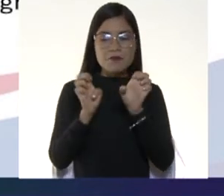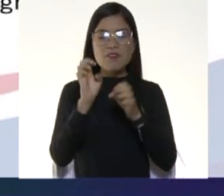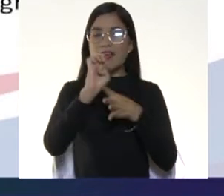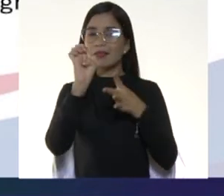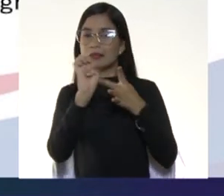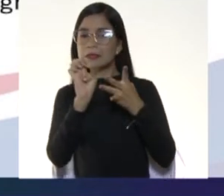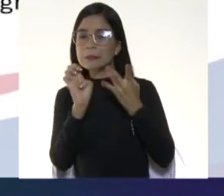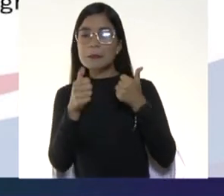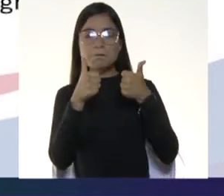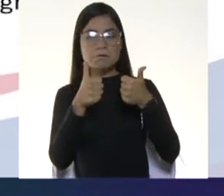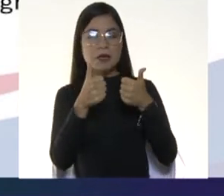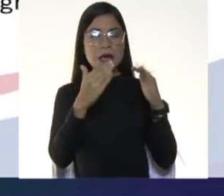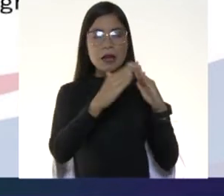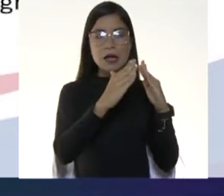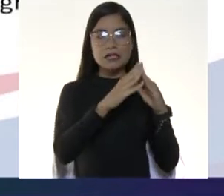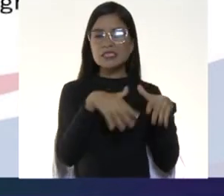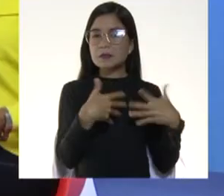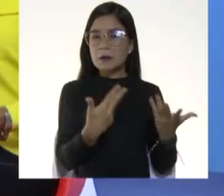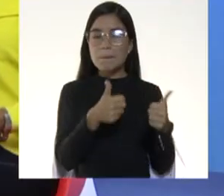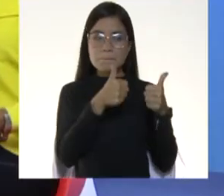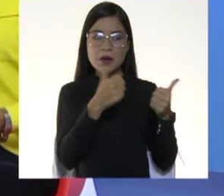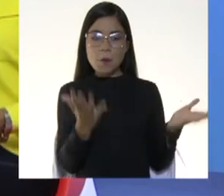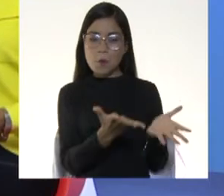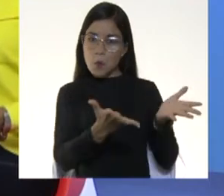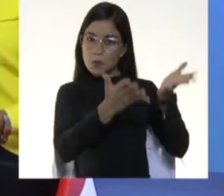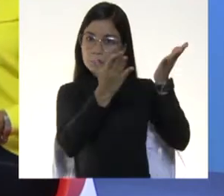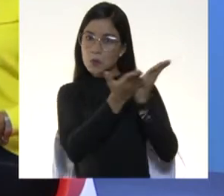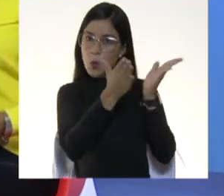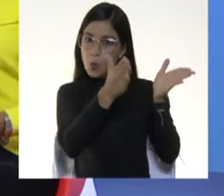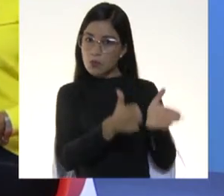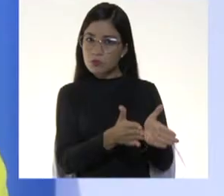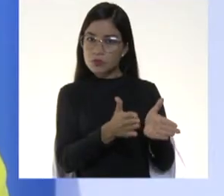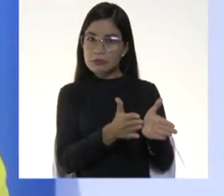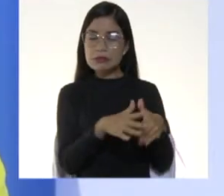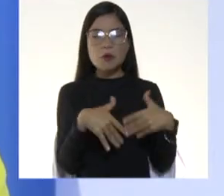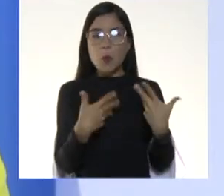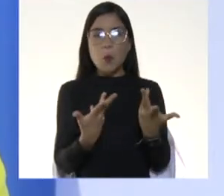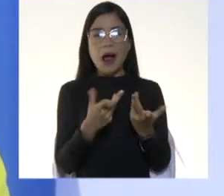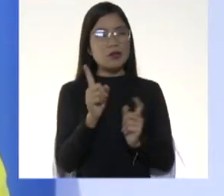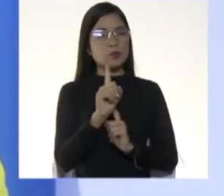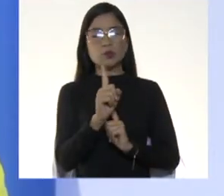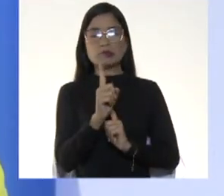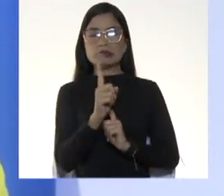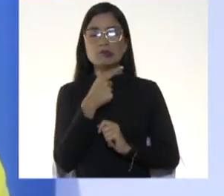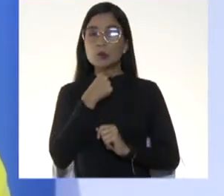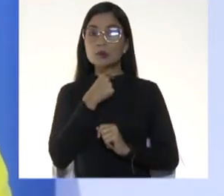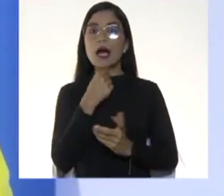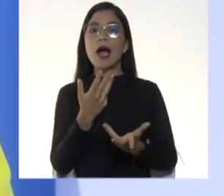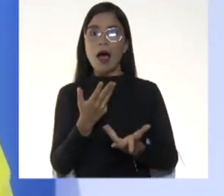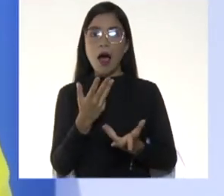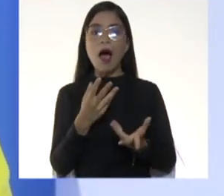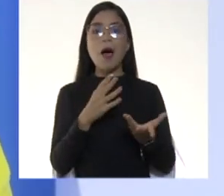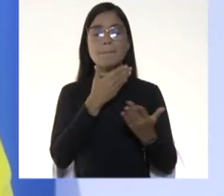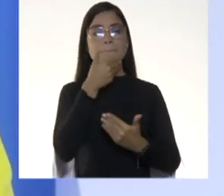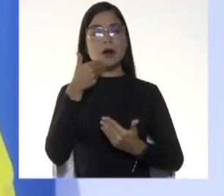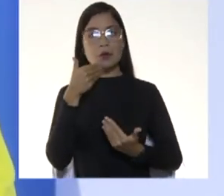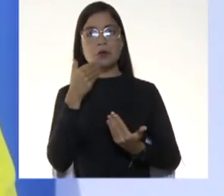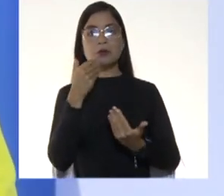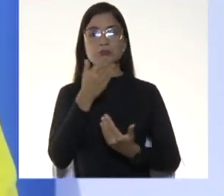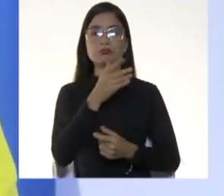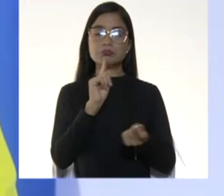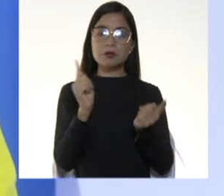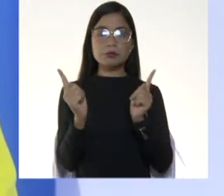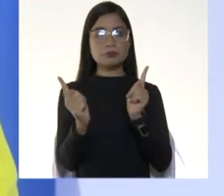más motivadoras para los estudiantes y cuáles de ellas no lo fueron tanto, para entonces mejorar y optimizar